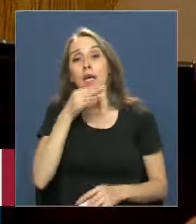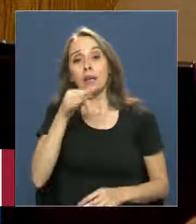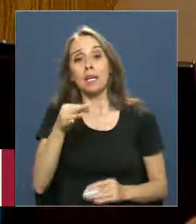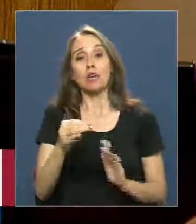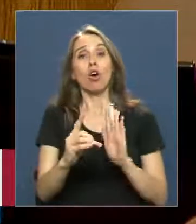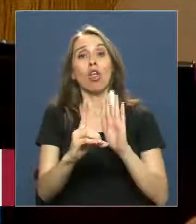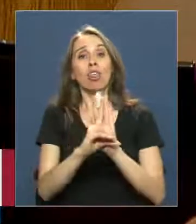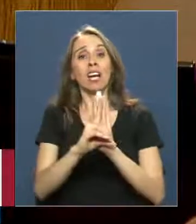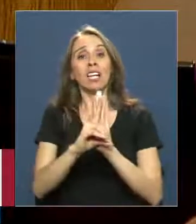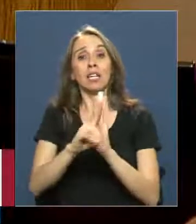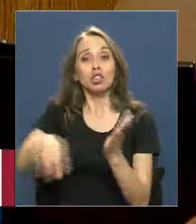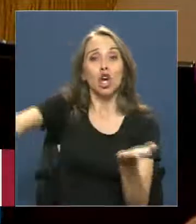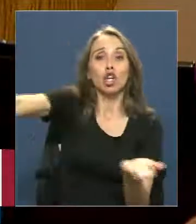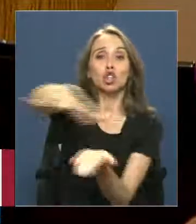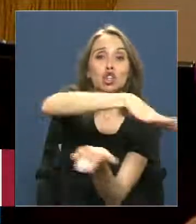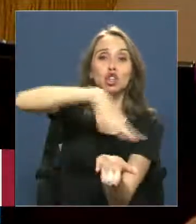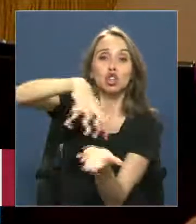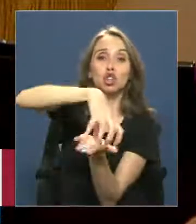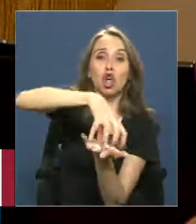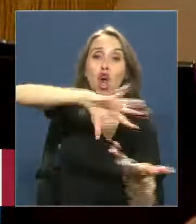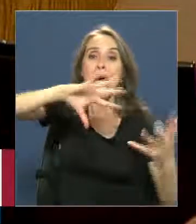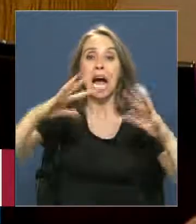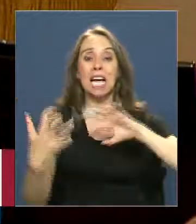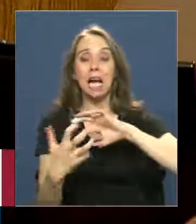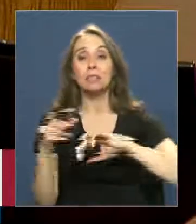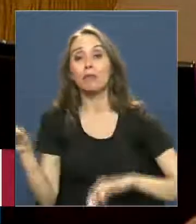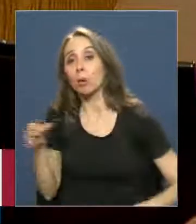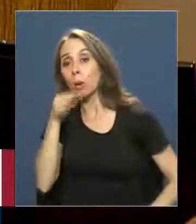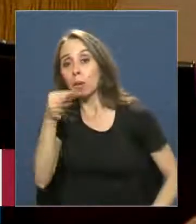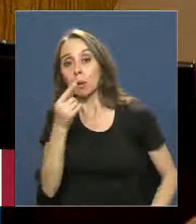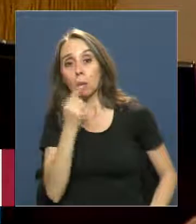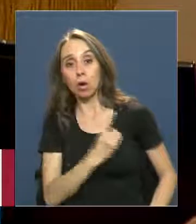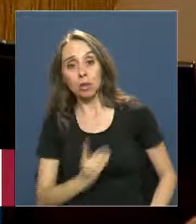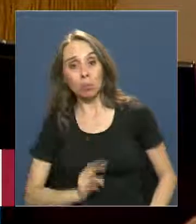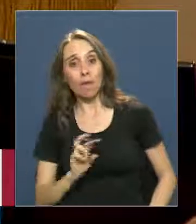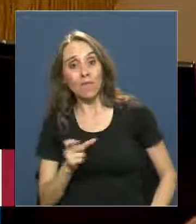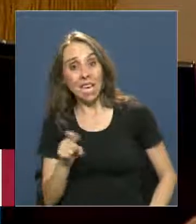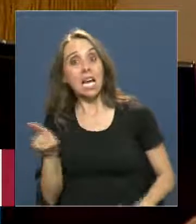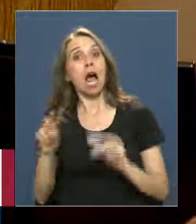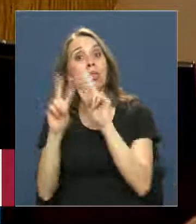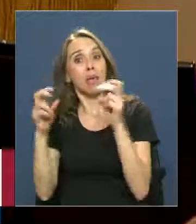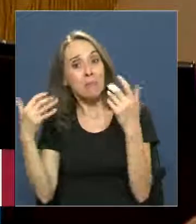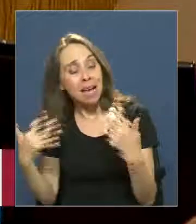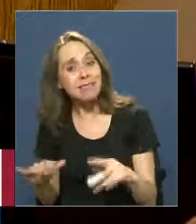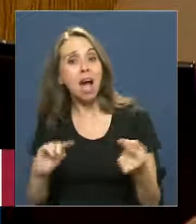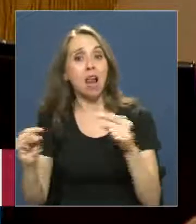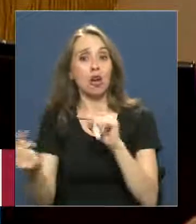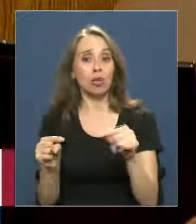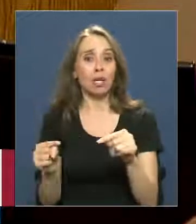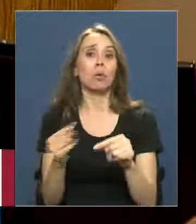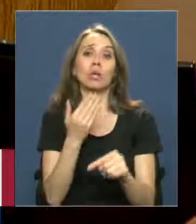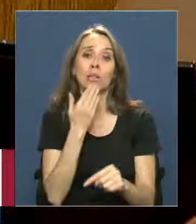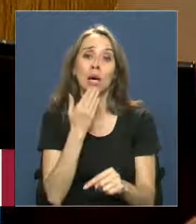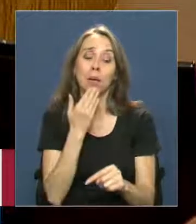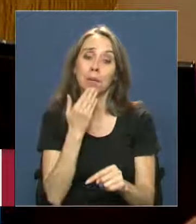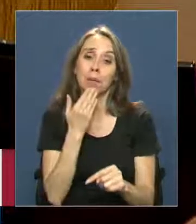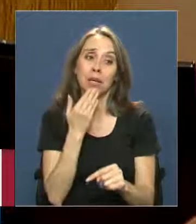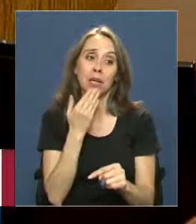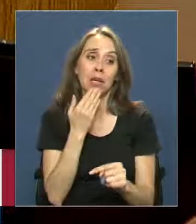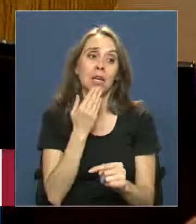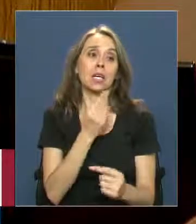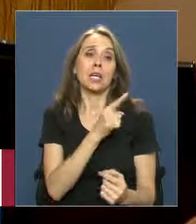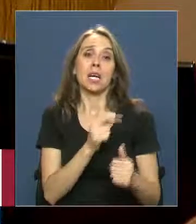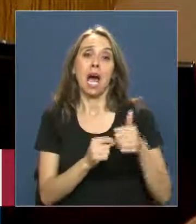lo que decía el diputado Venegas, que discutimos también, sea aplicado con fuerza desde